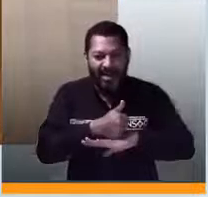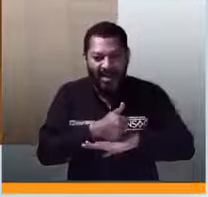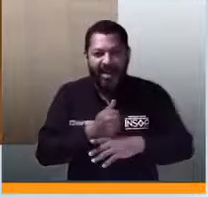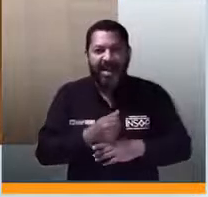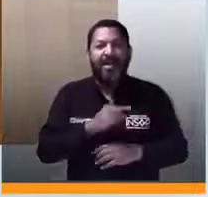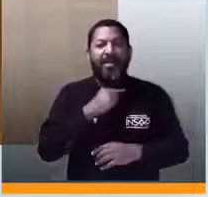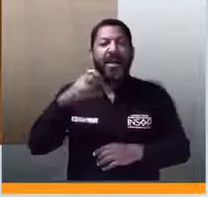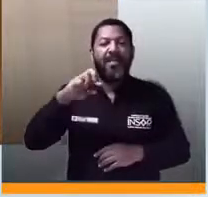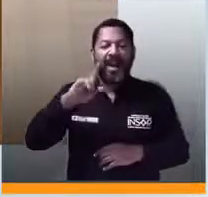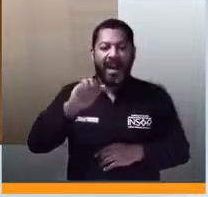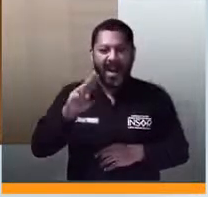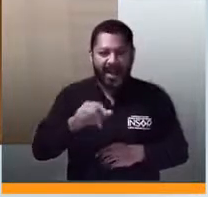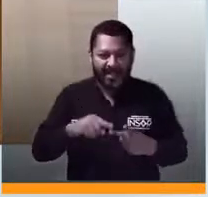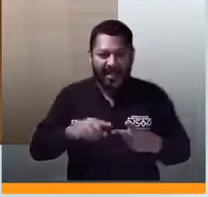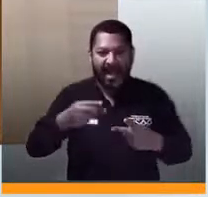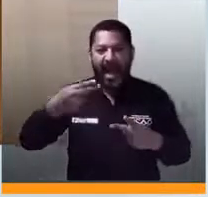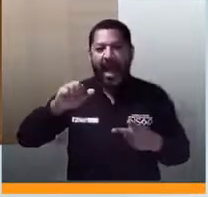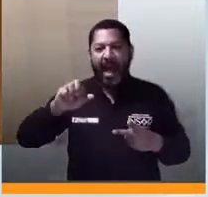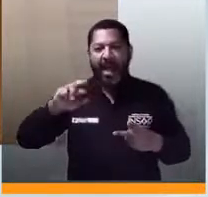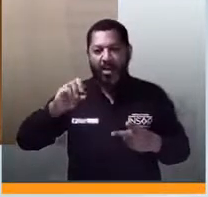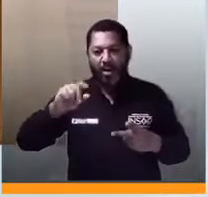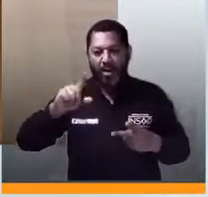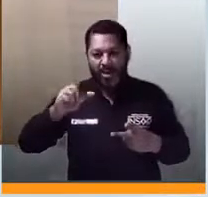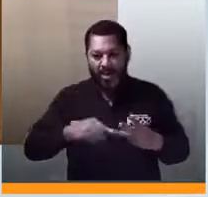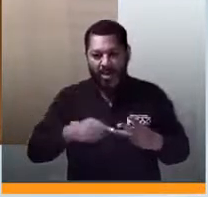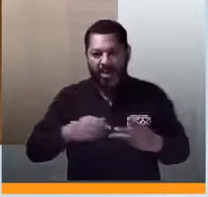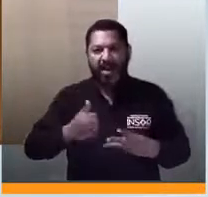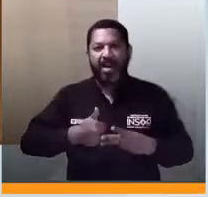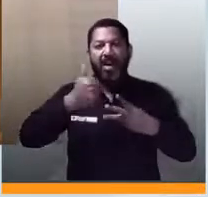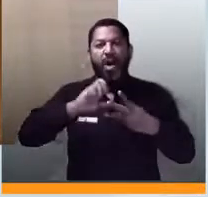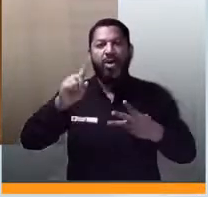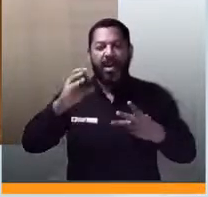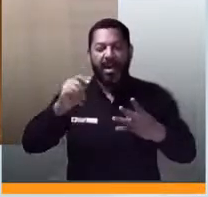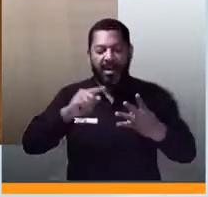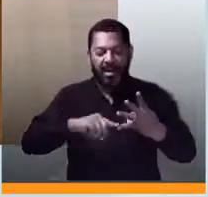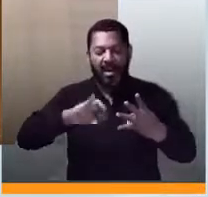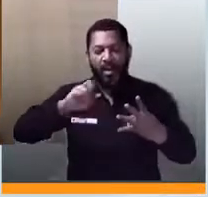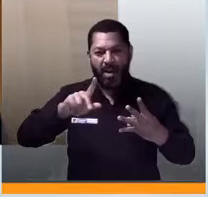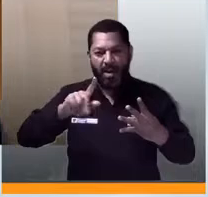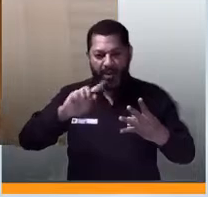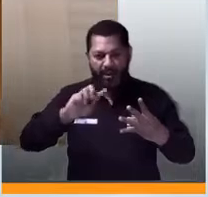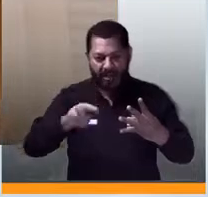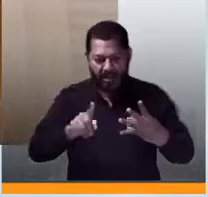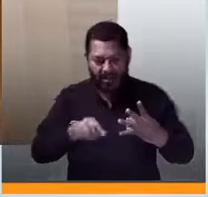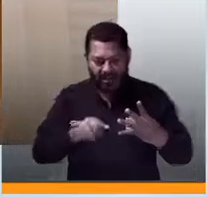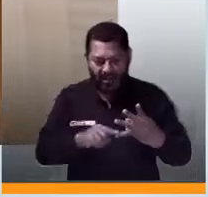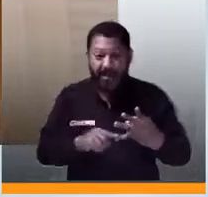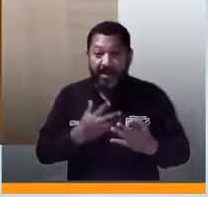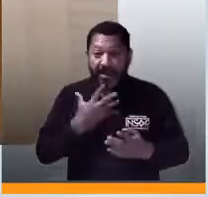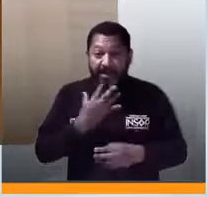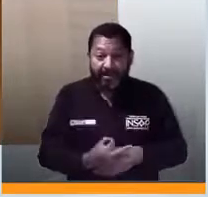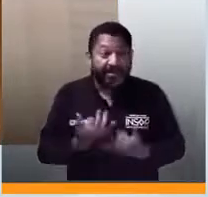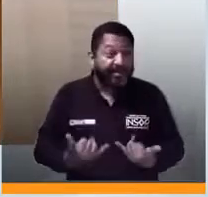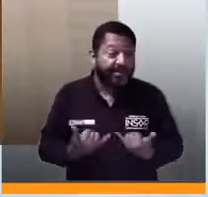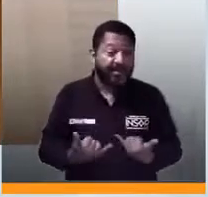padre Peláez, al padre Harold, al rector Óscar, a Juan Luis, a usted. De verdad que ha sido